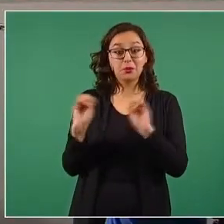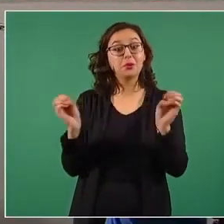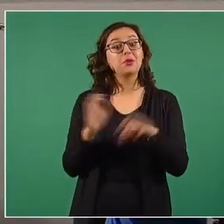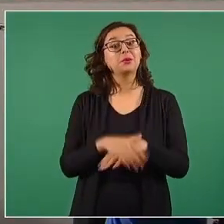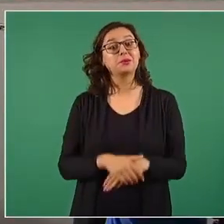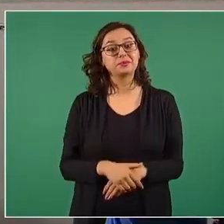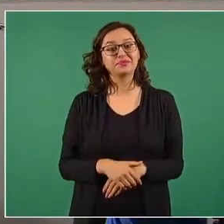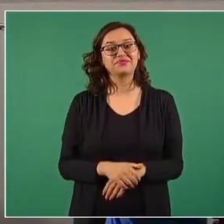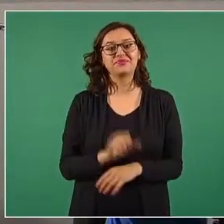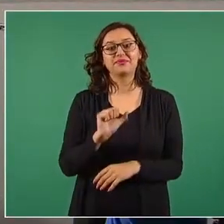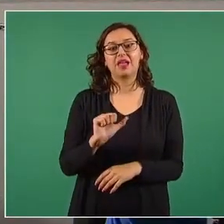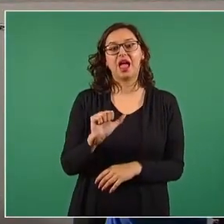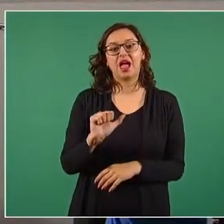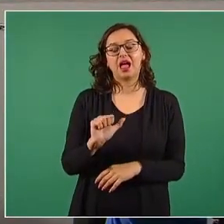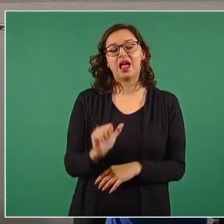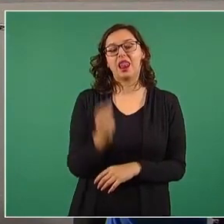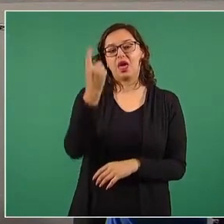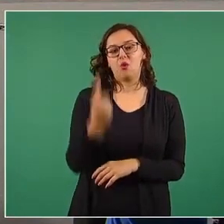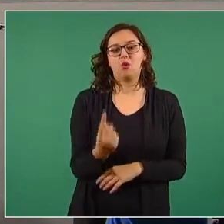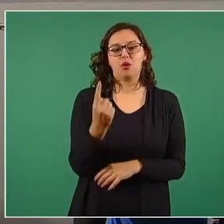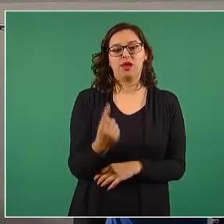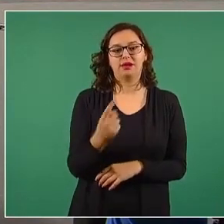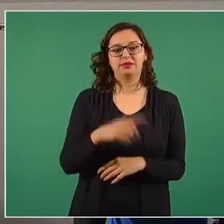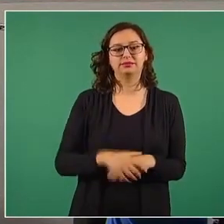A la una.